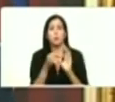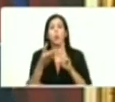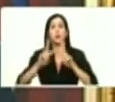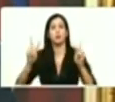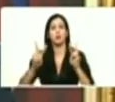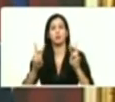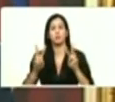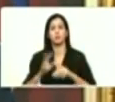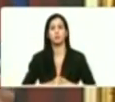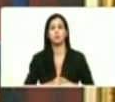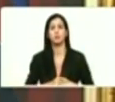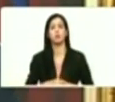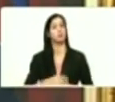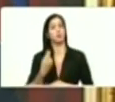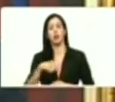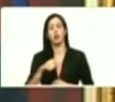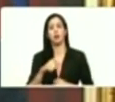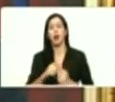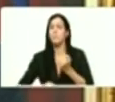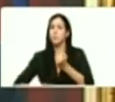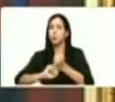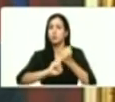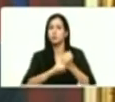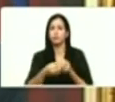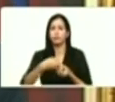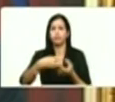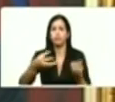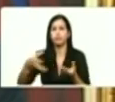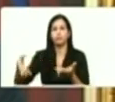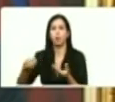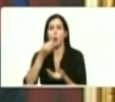tener de donde agarrar para apoyar distribuir